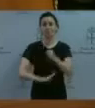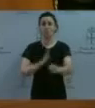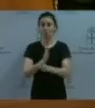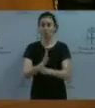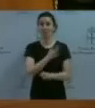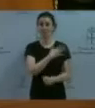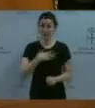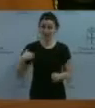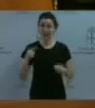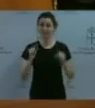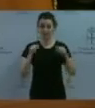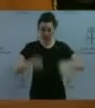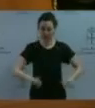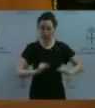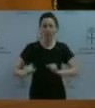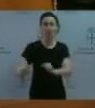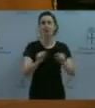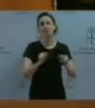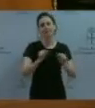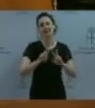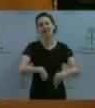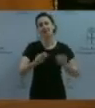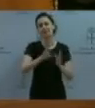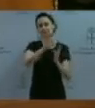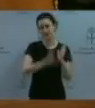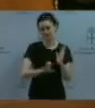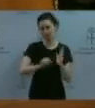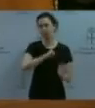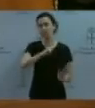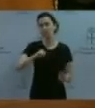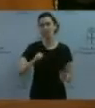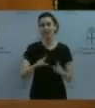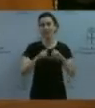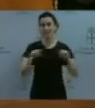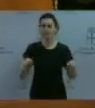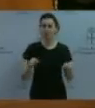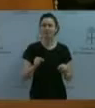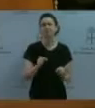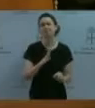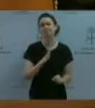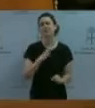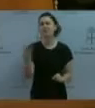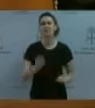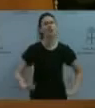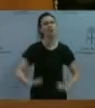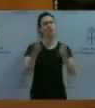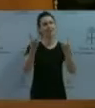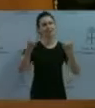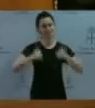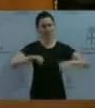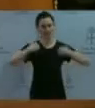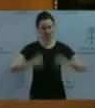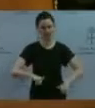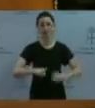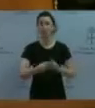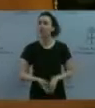para la reforma del Estatuto de Autonomía de Asturias con el envís de declarar la oficialidad y una obligación democrática y la única garantía de que nunca